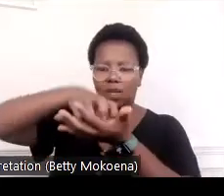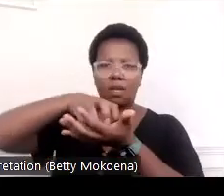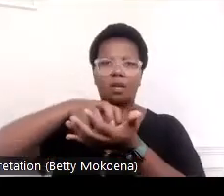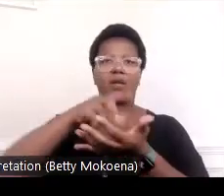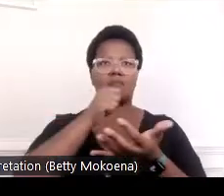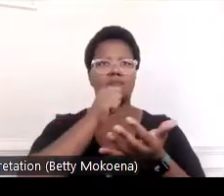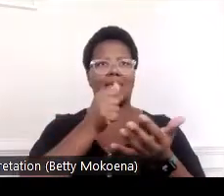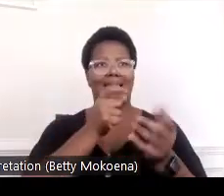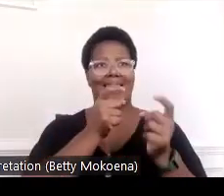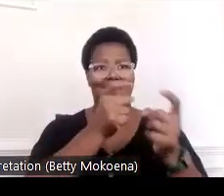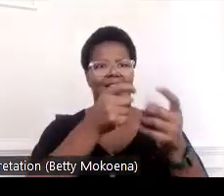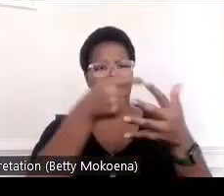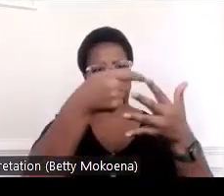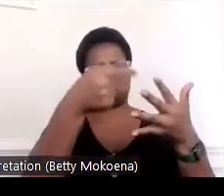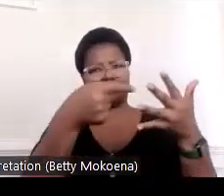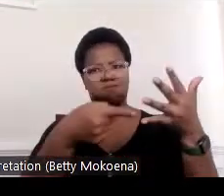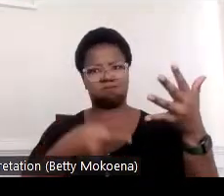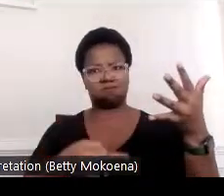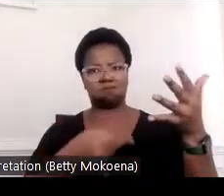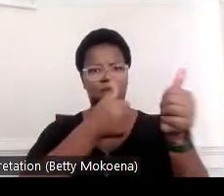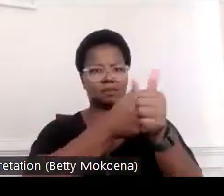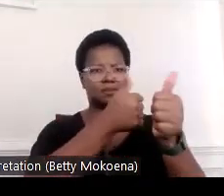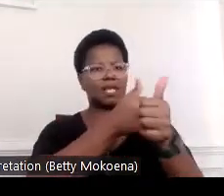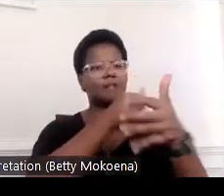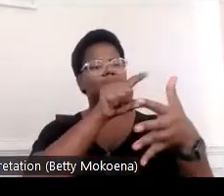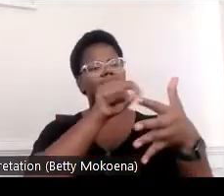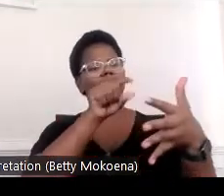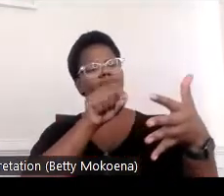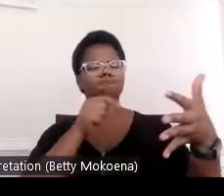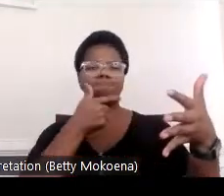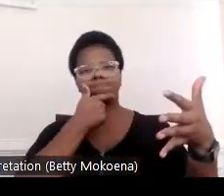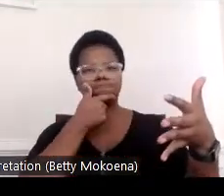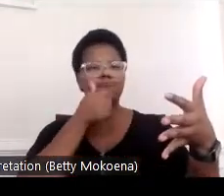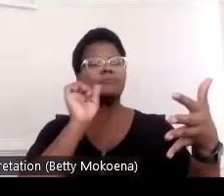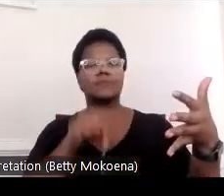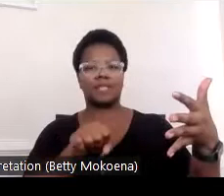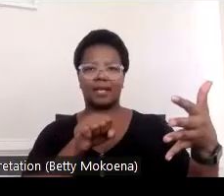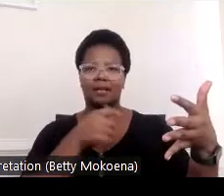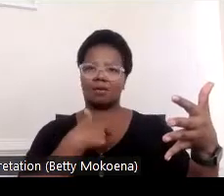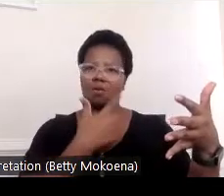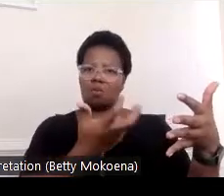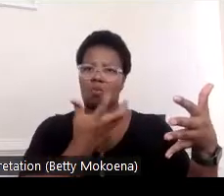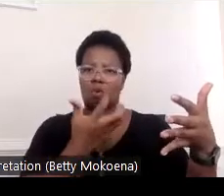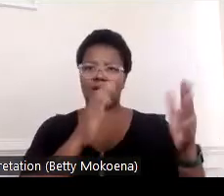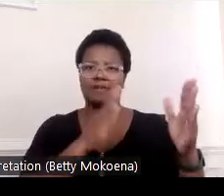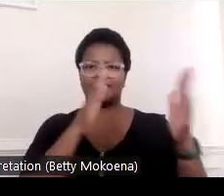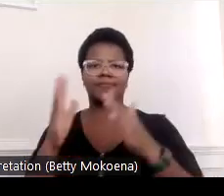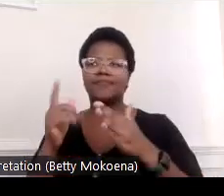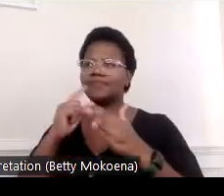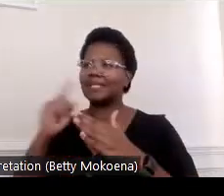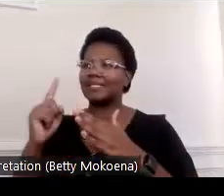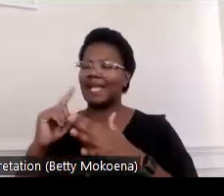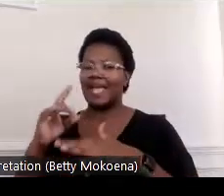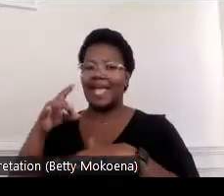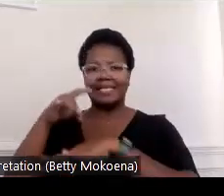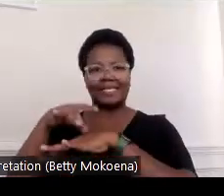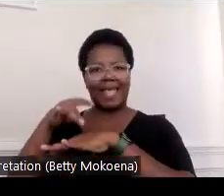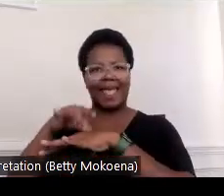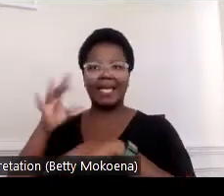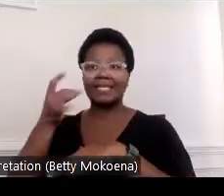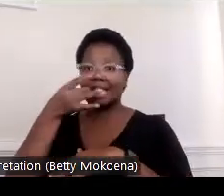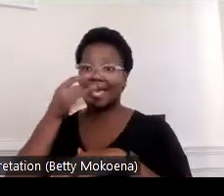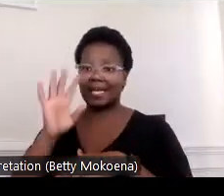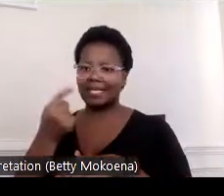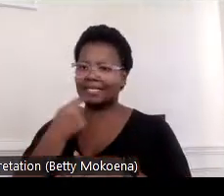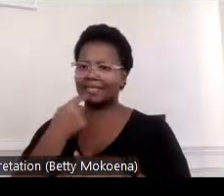que tal vez ella quería vegetal entonces Hay que darles varias opciones para que realmente escojan ustedes quieren ese solamente